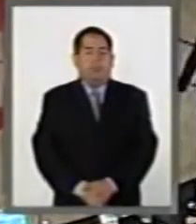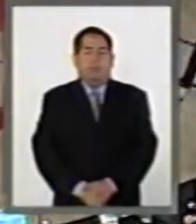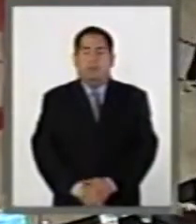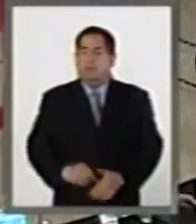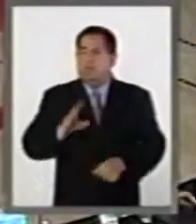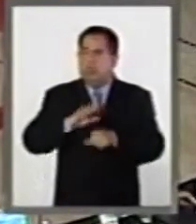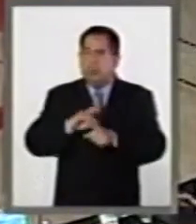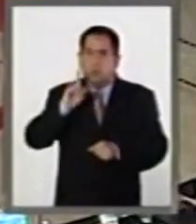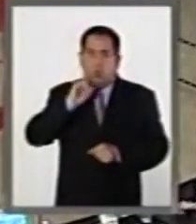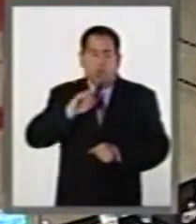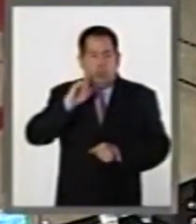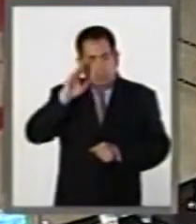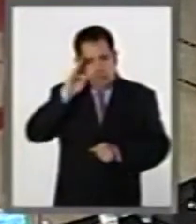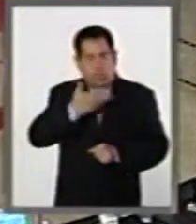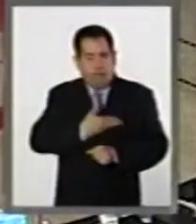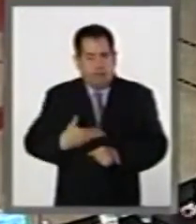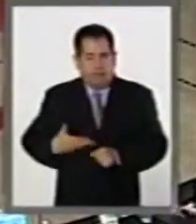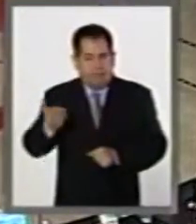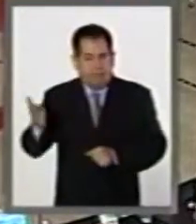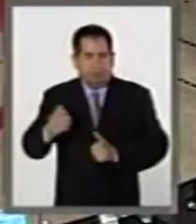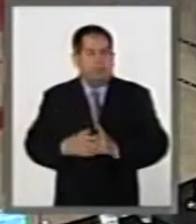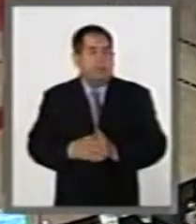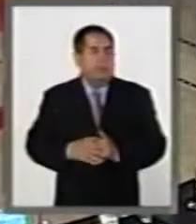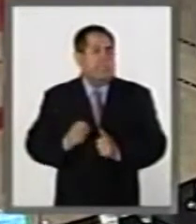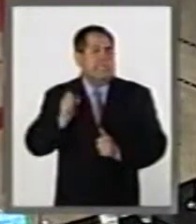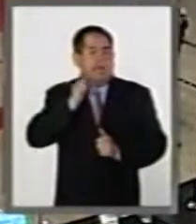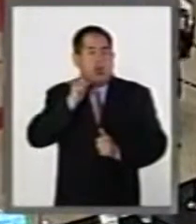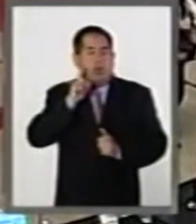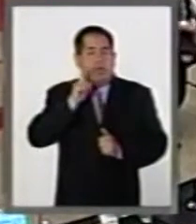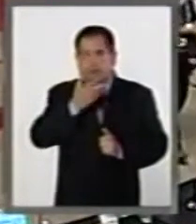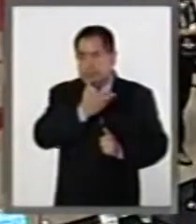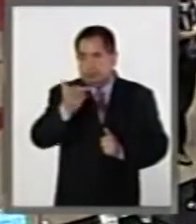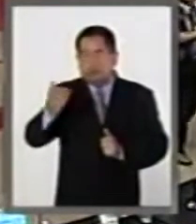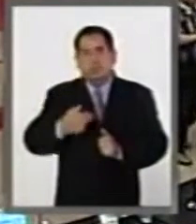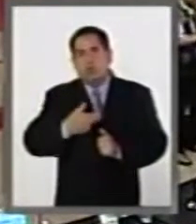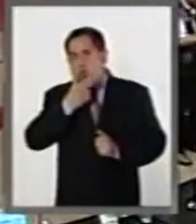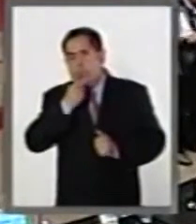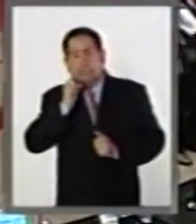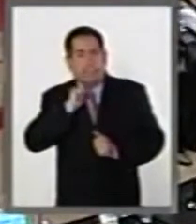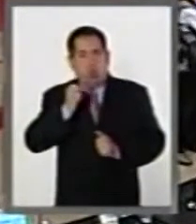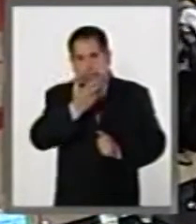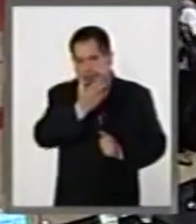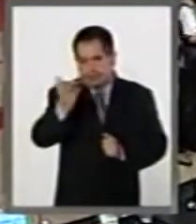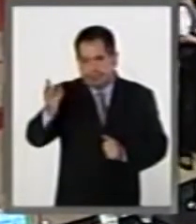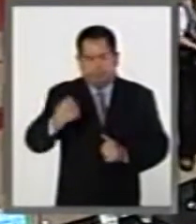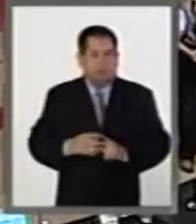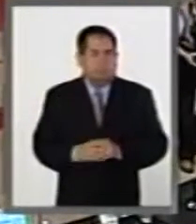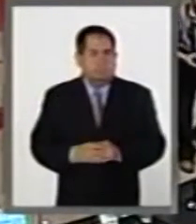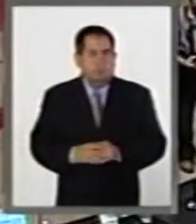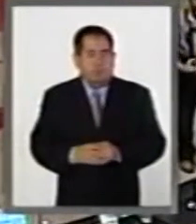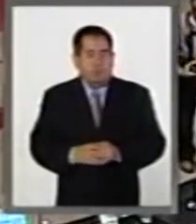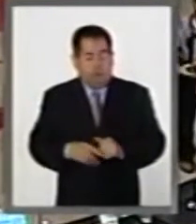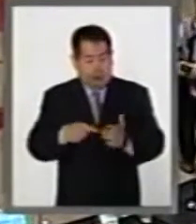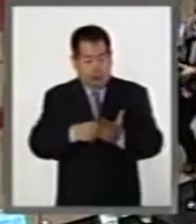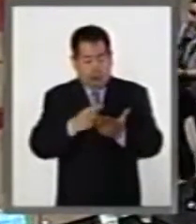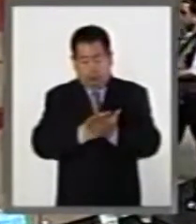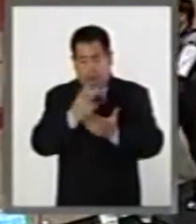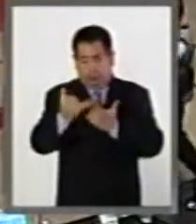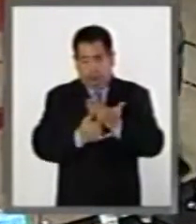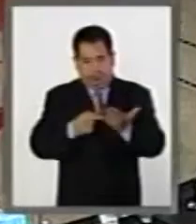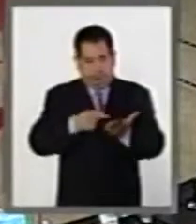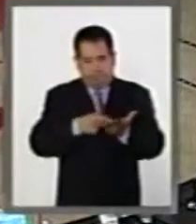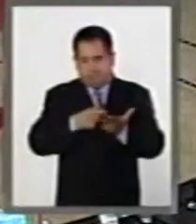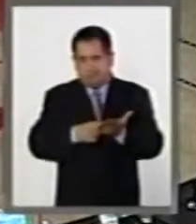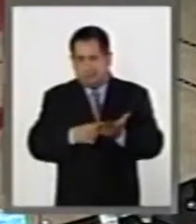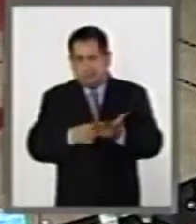Con su venia, señora presidenta, señoras senadoras, señores senadores, el proyecto de ley de ejecución penal